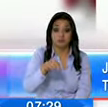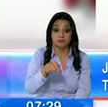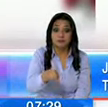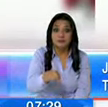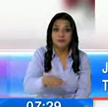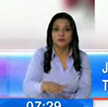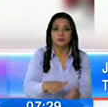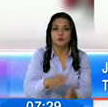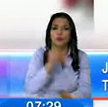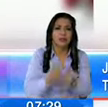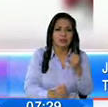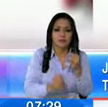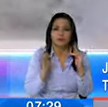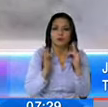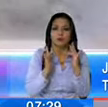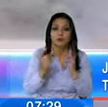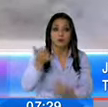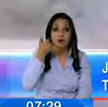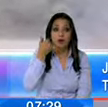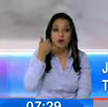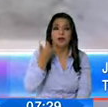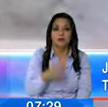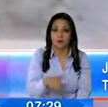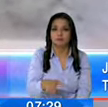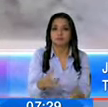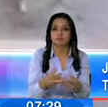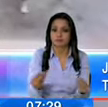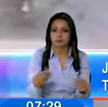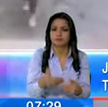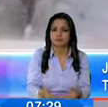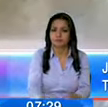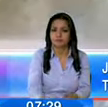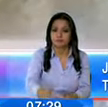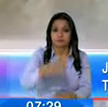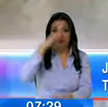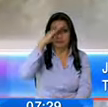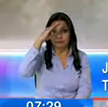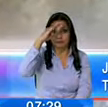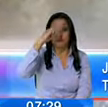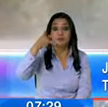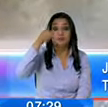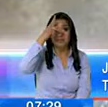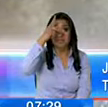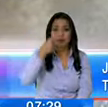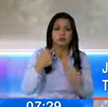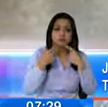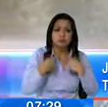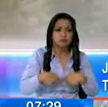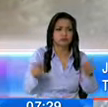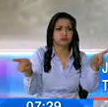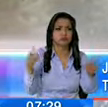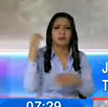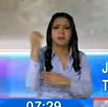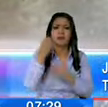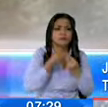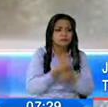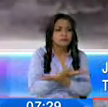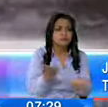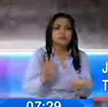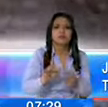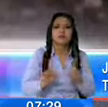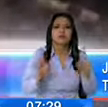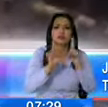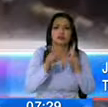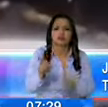su último contacto telefónico. La policía de Perú lanzó una alerta en la zona con los datos de la mujer,